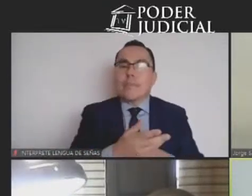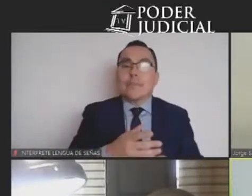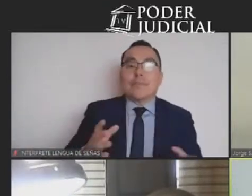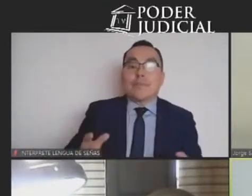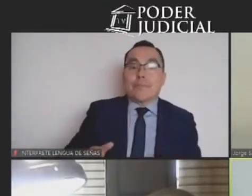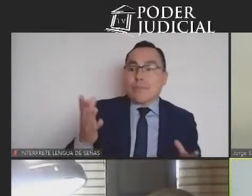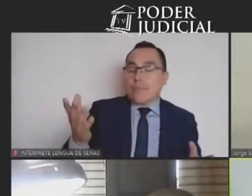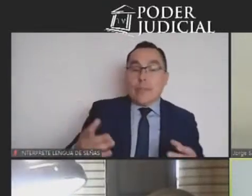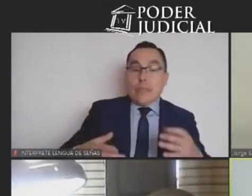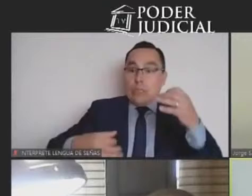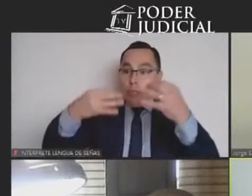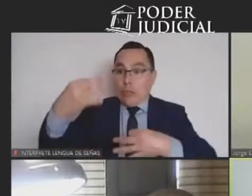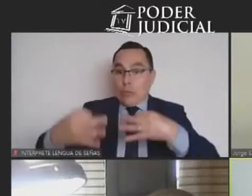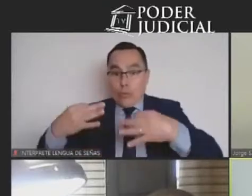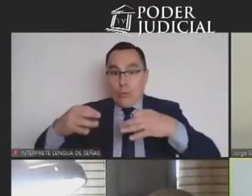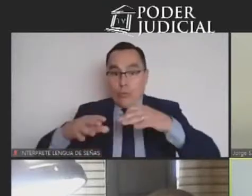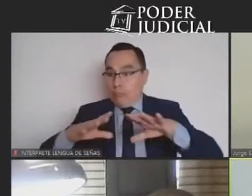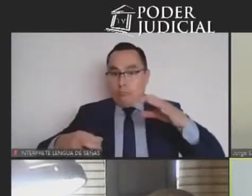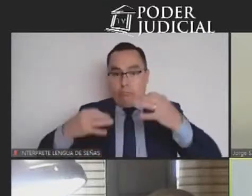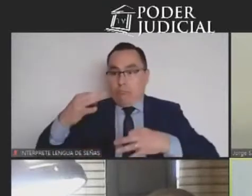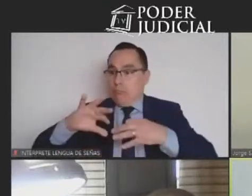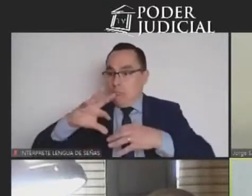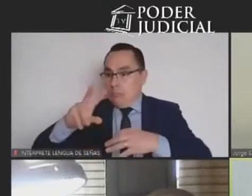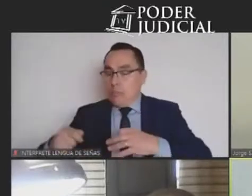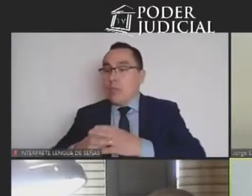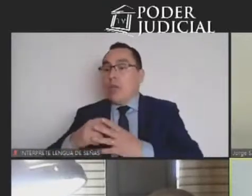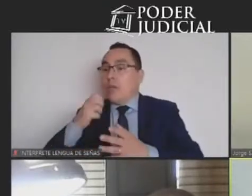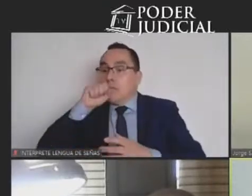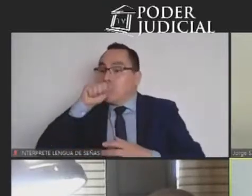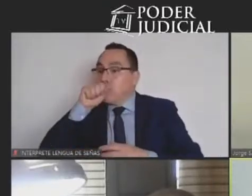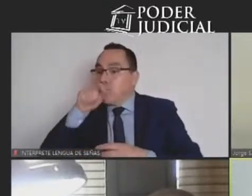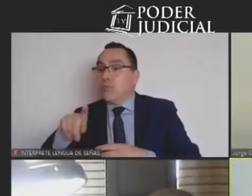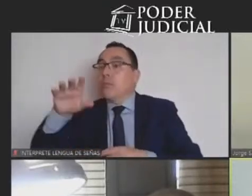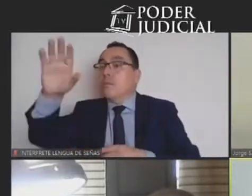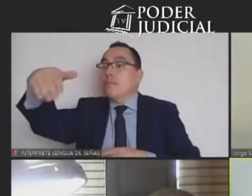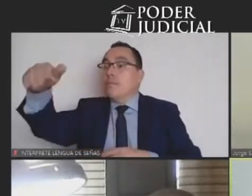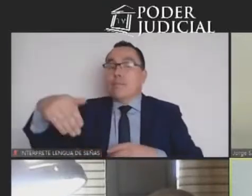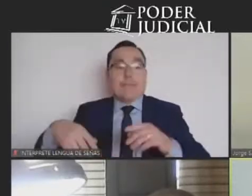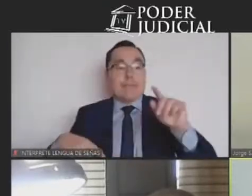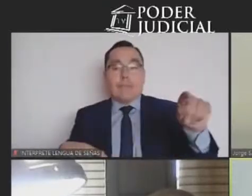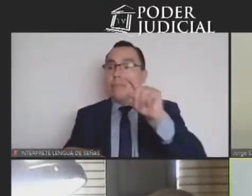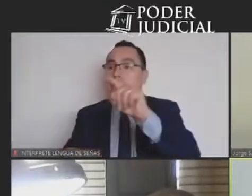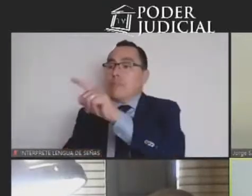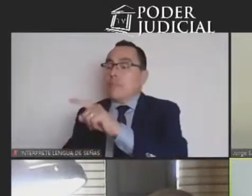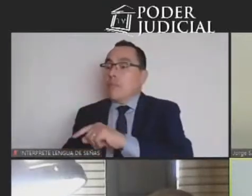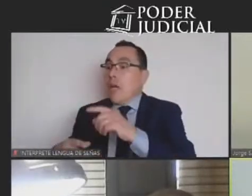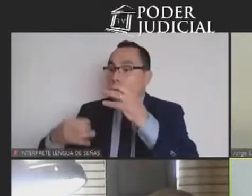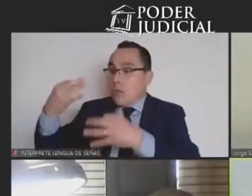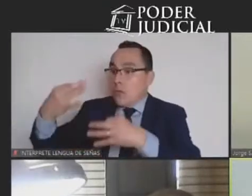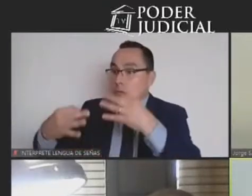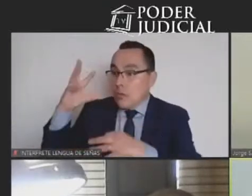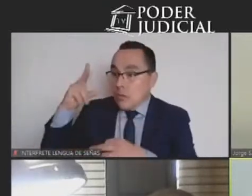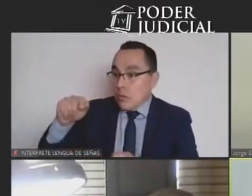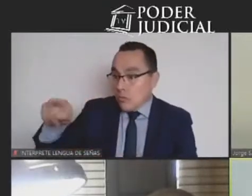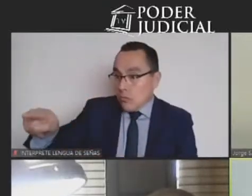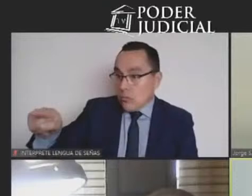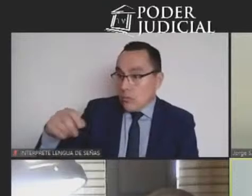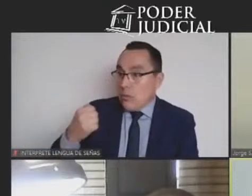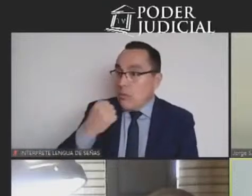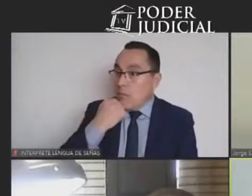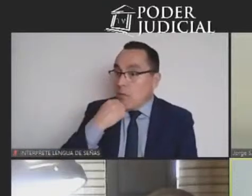que las cortes denuncien, tomen noticia de las cosas que puedan tener alguna responsabilidad, que puedan